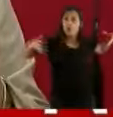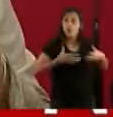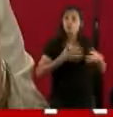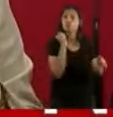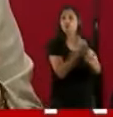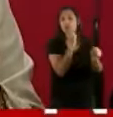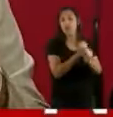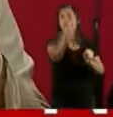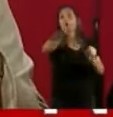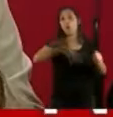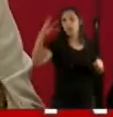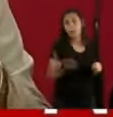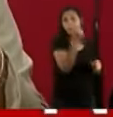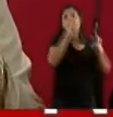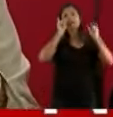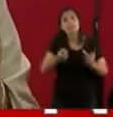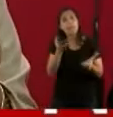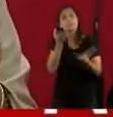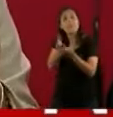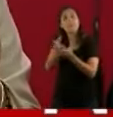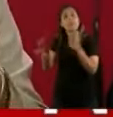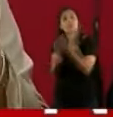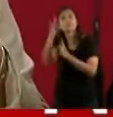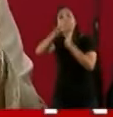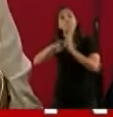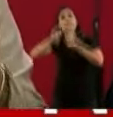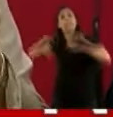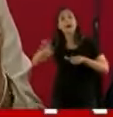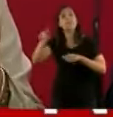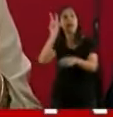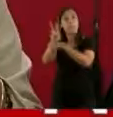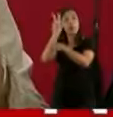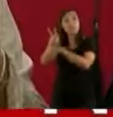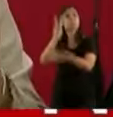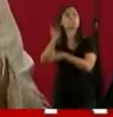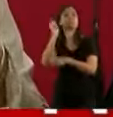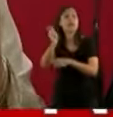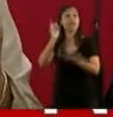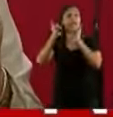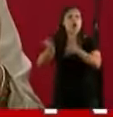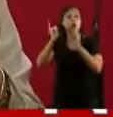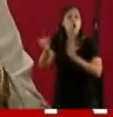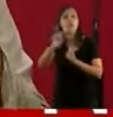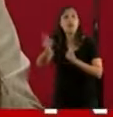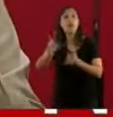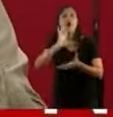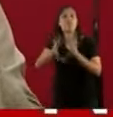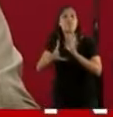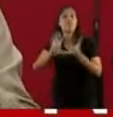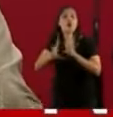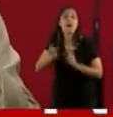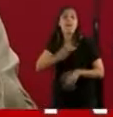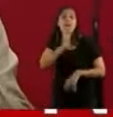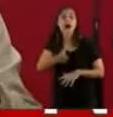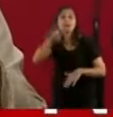junto también a las políticas de protección para que los chicos jóvenes no entren al delito, como lo